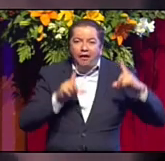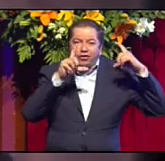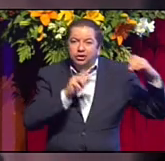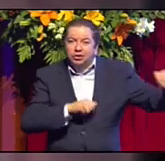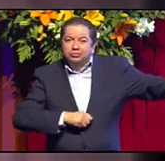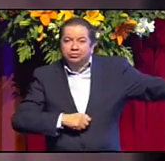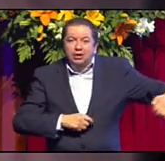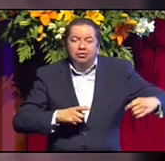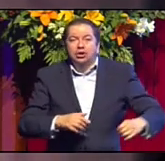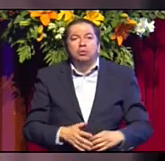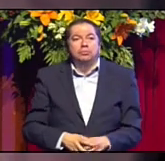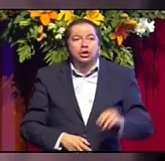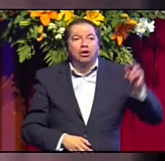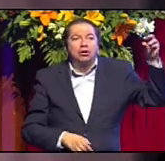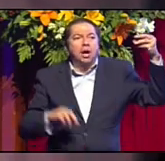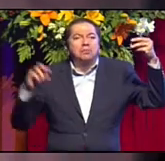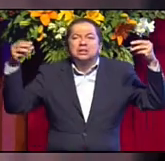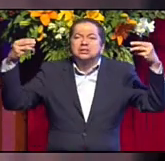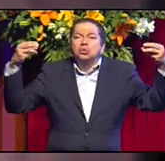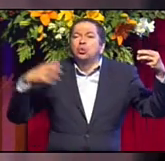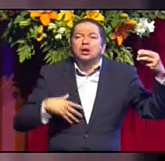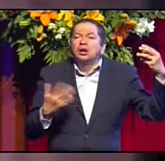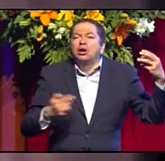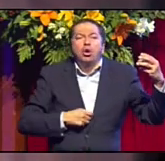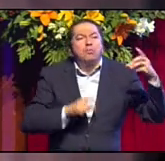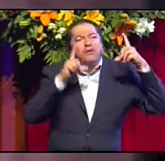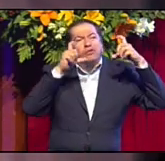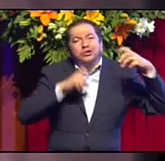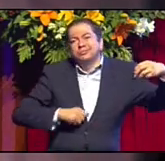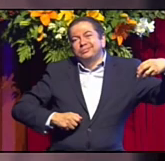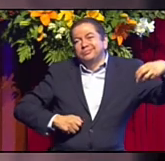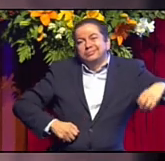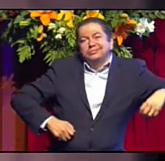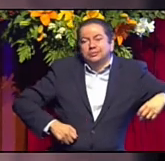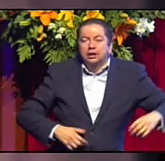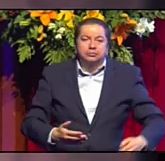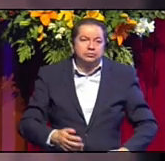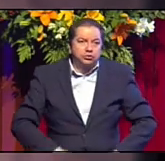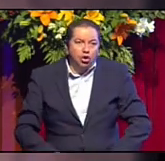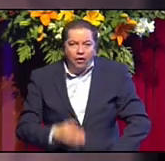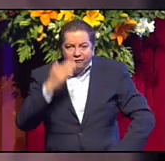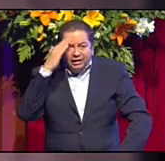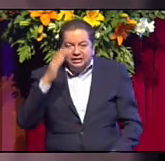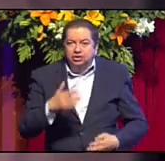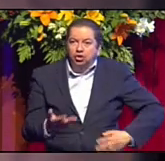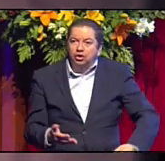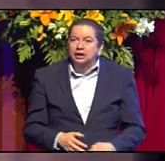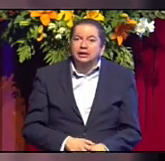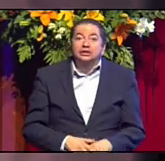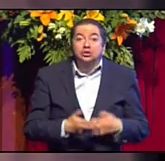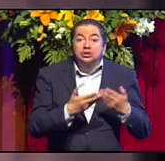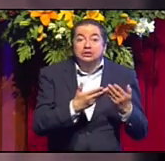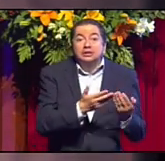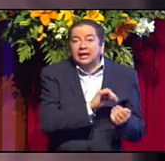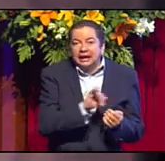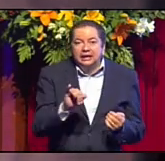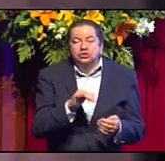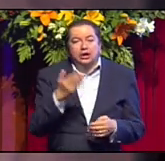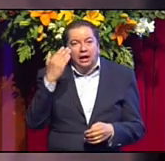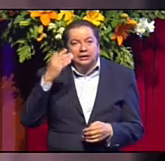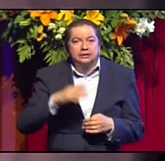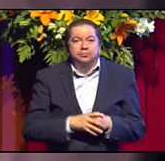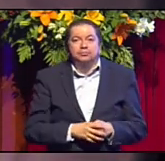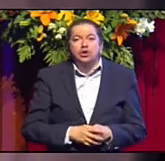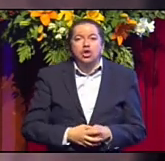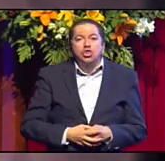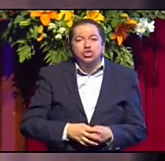¿y cómo le saco la foto a la cámara de seguridad? ¿Ah? Los vecinos estaban viendo una realidad que no habían vivido nunca. La droga se instaló también en la estación, para decir las